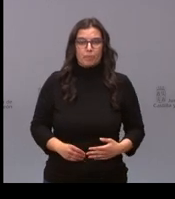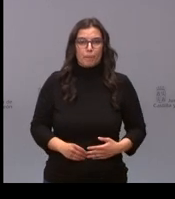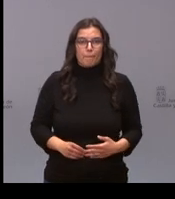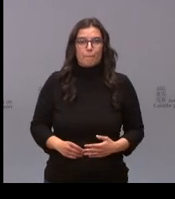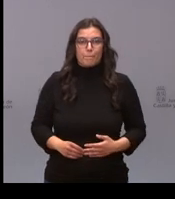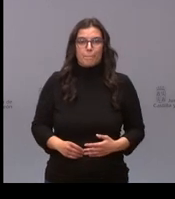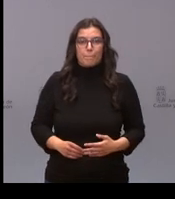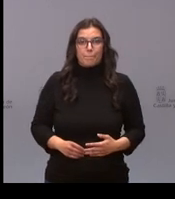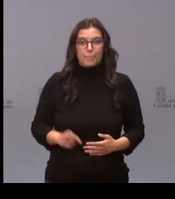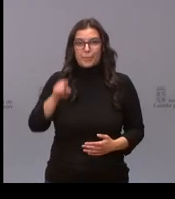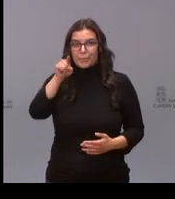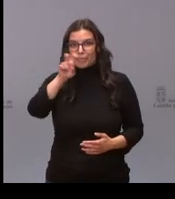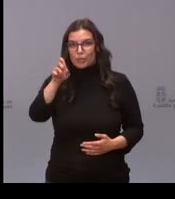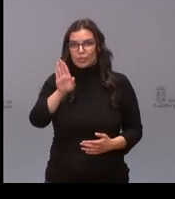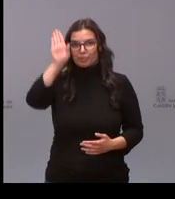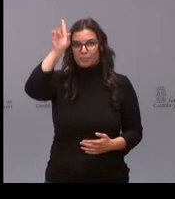Ahí hay otra.